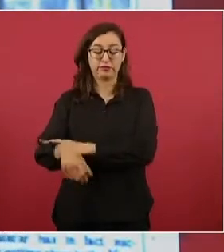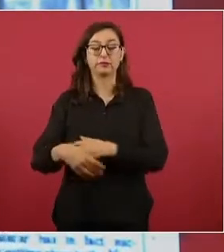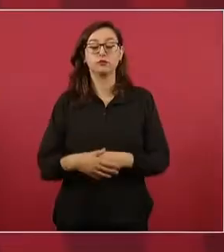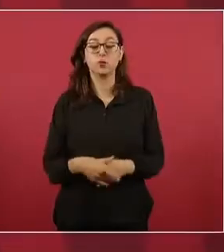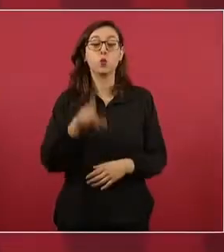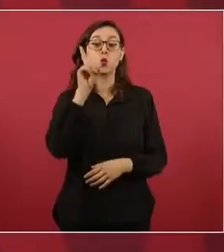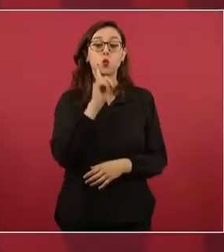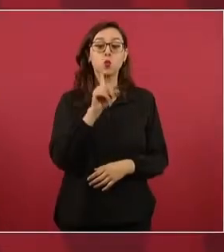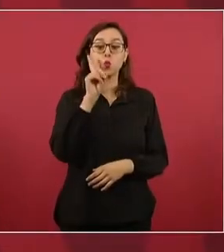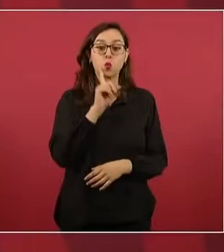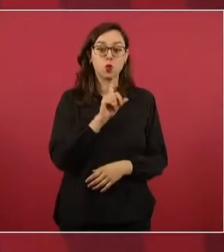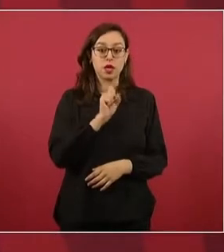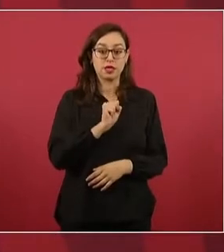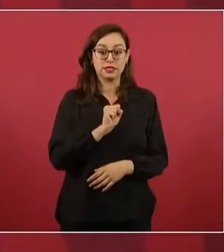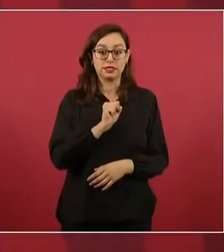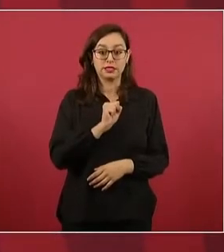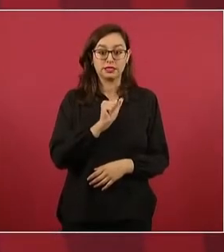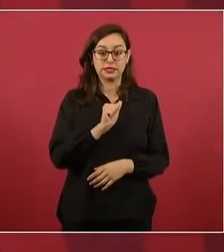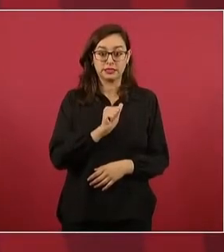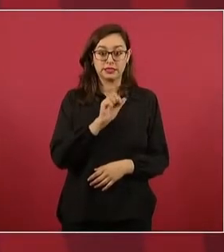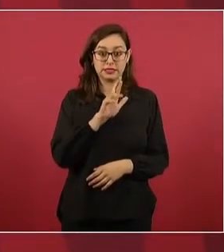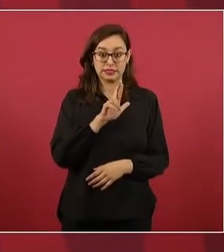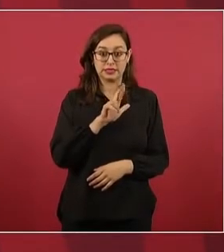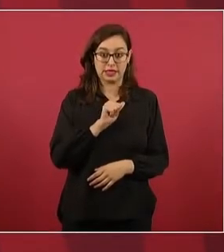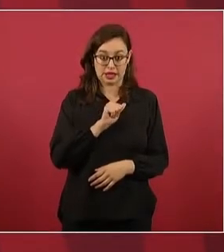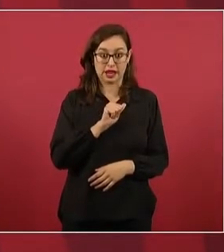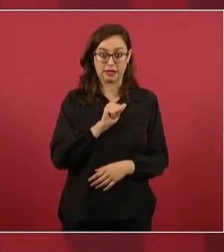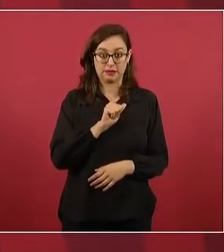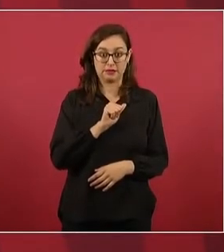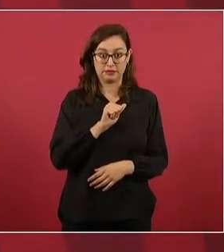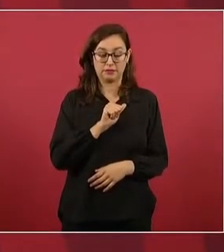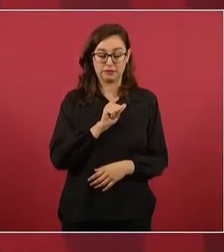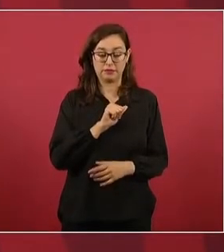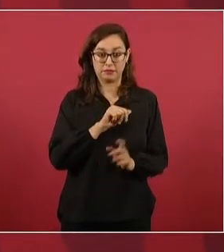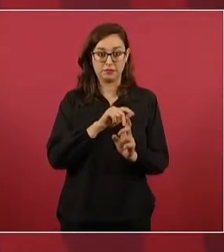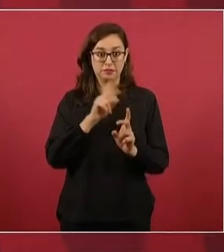Sara, la esposa del presidente,